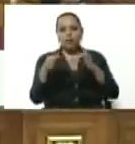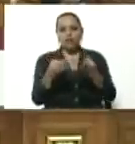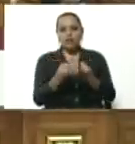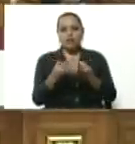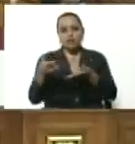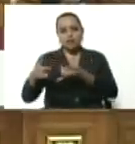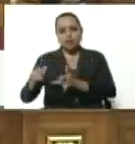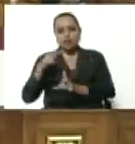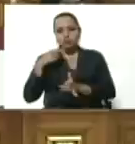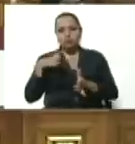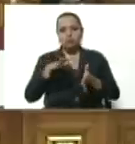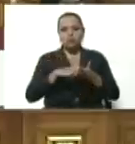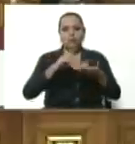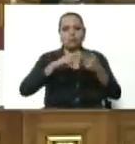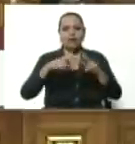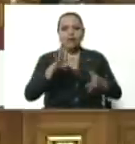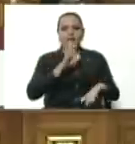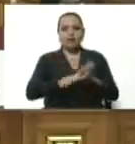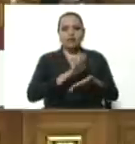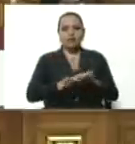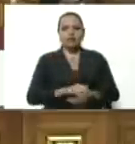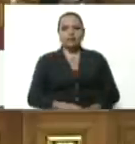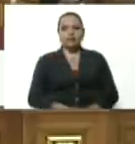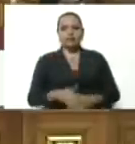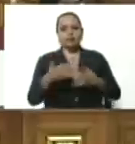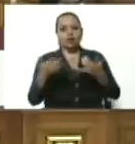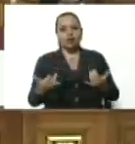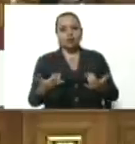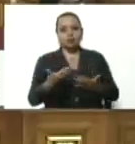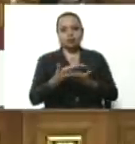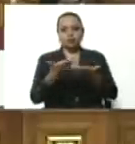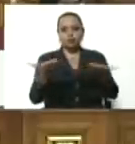familiar. Bueno, queridos compañeros,